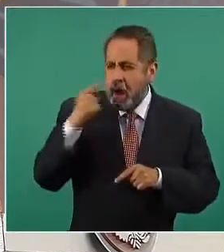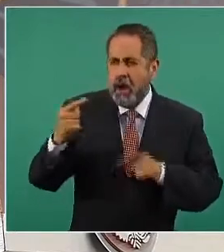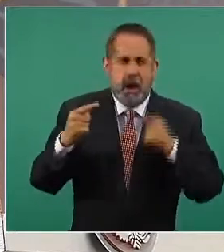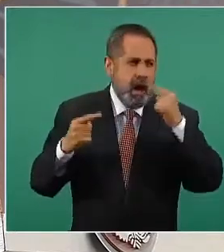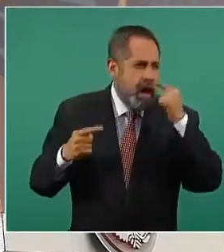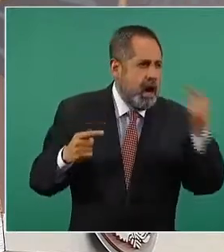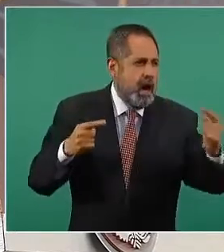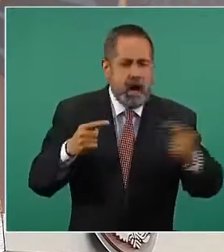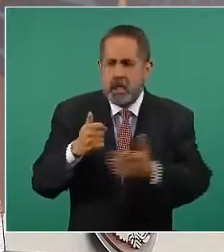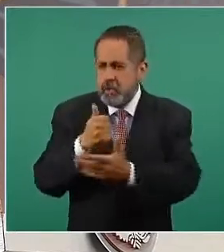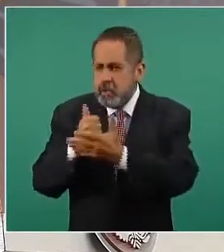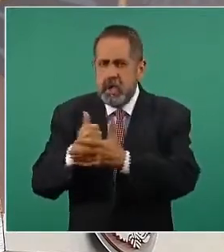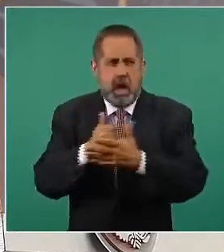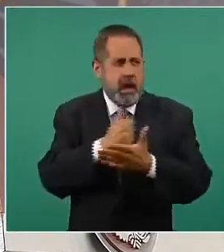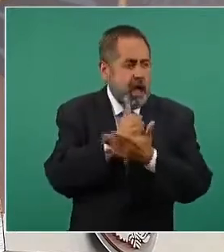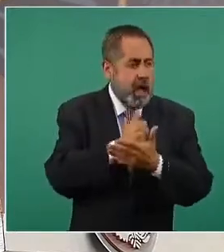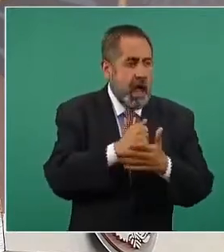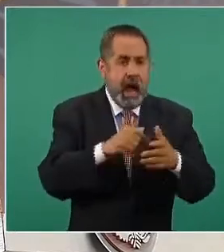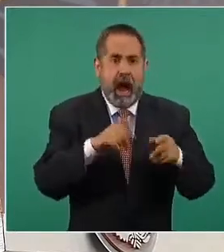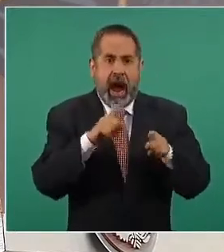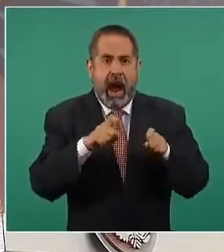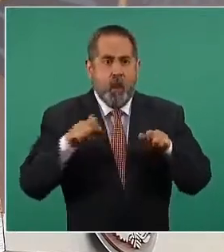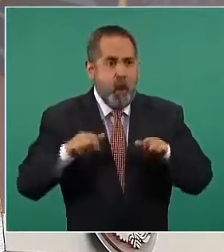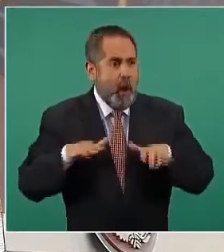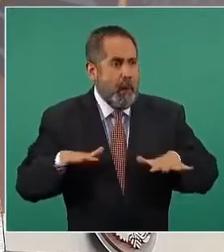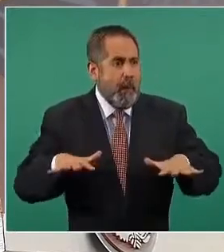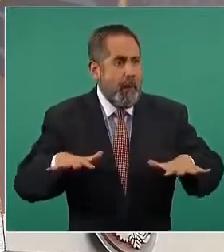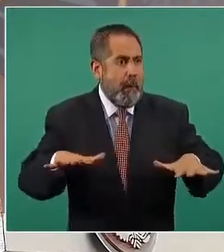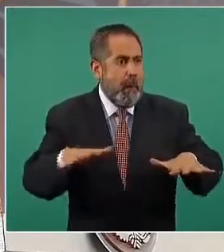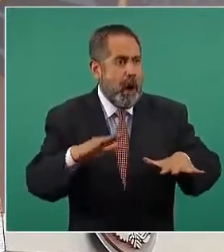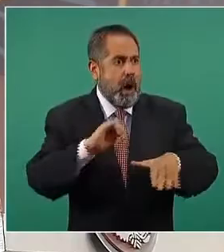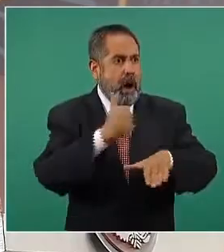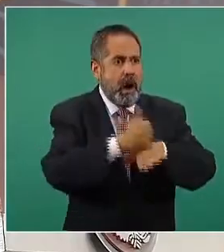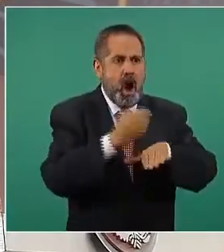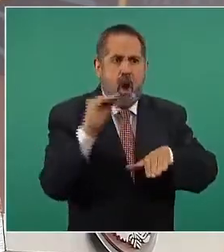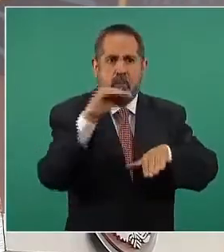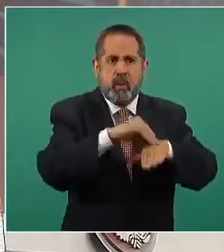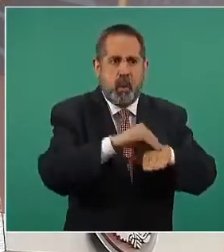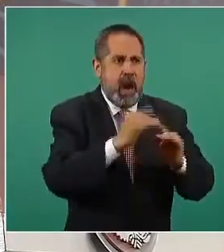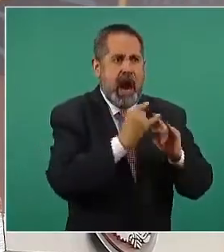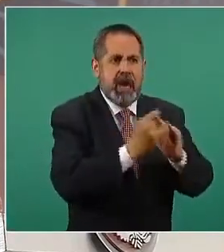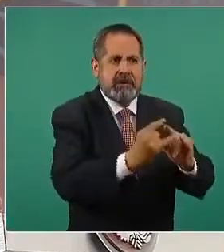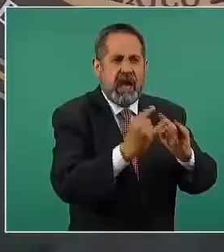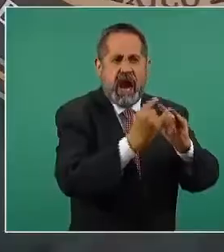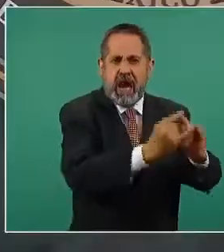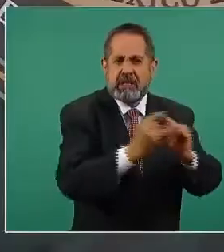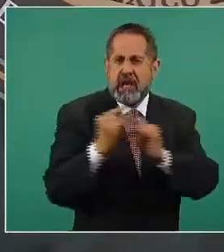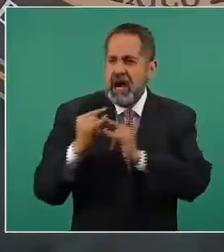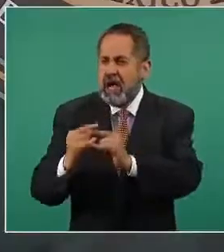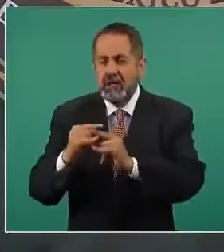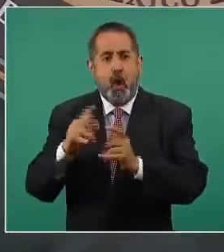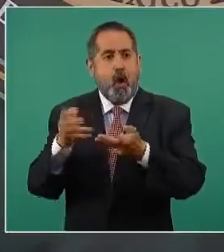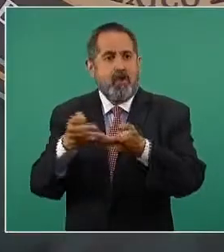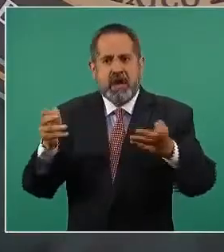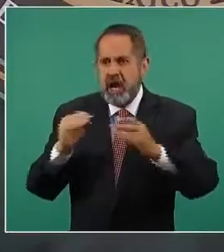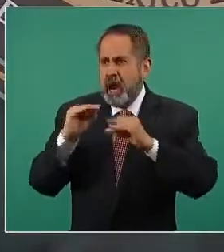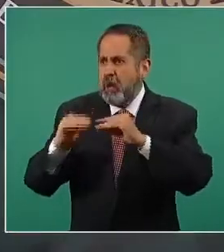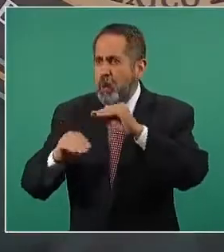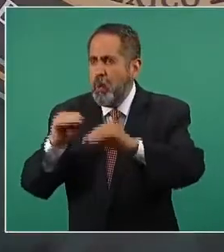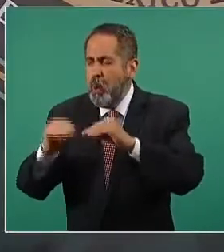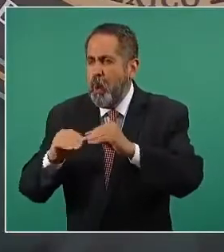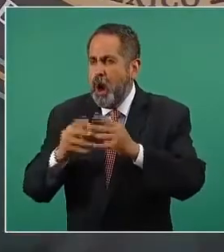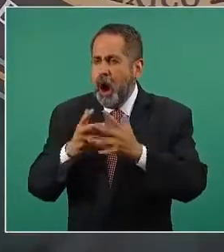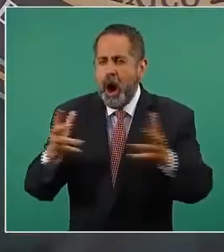villas pobladas en el agua y en tierra firme, otras grandes